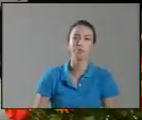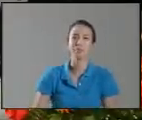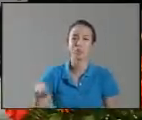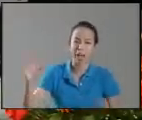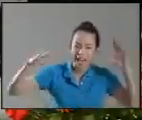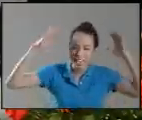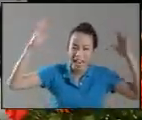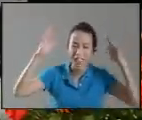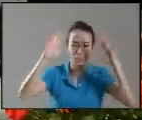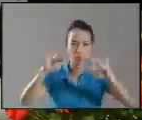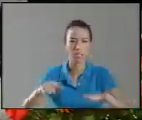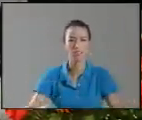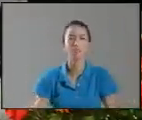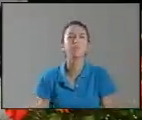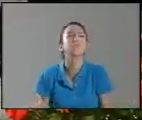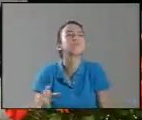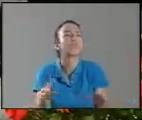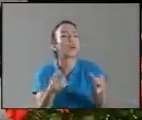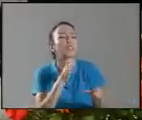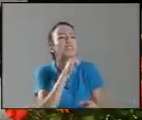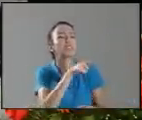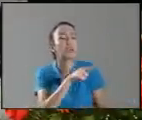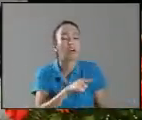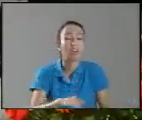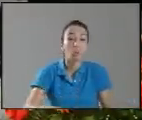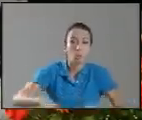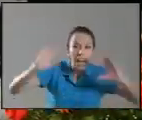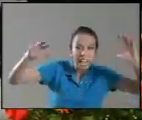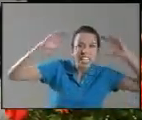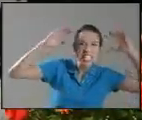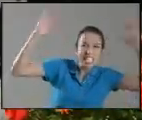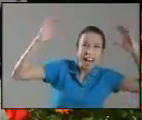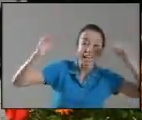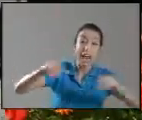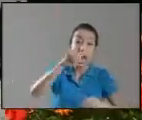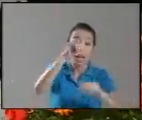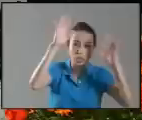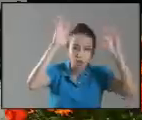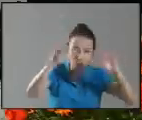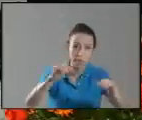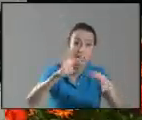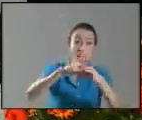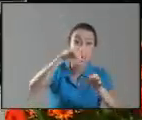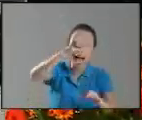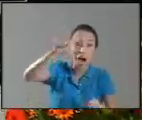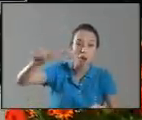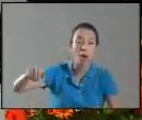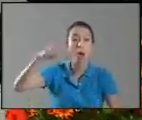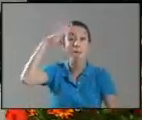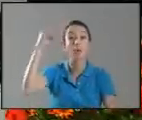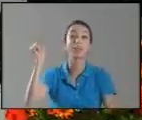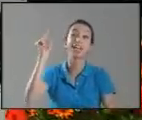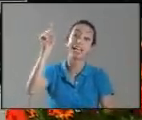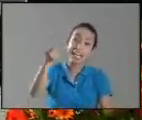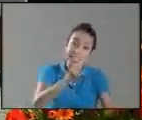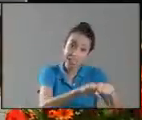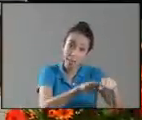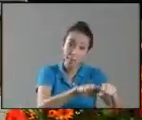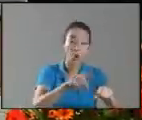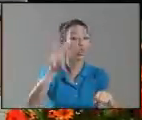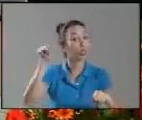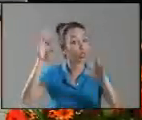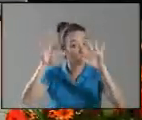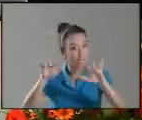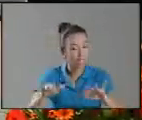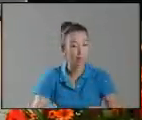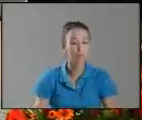casados. Les dijo, nosotros tenemos que, va a venir un diluvio, ¿qué es eso, papá? Va a llover, ¿cómo es eso? Va a caer